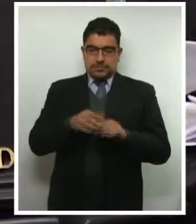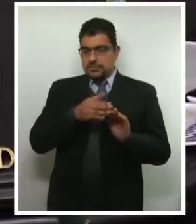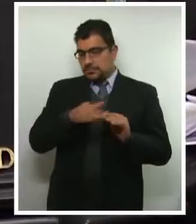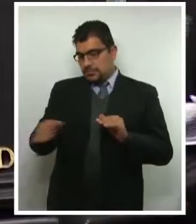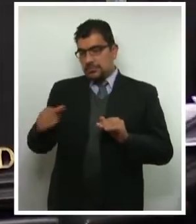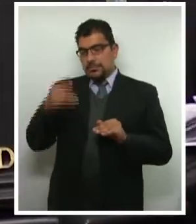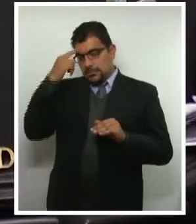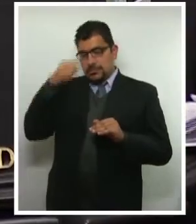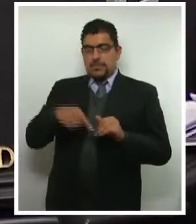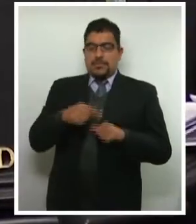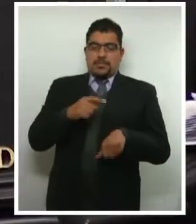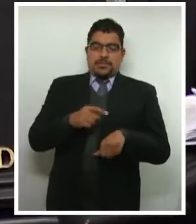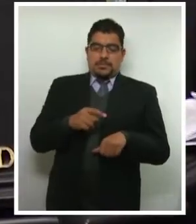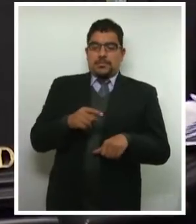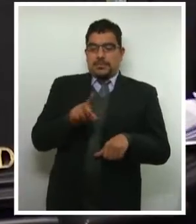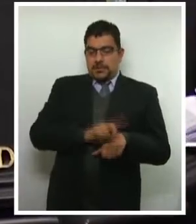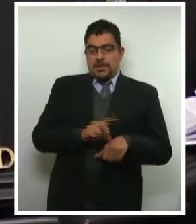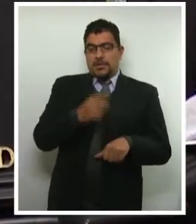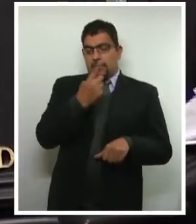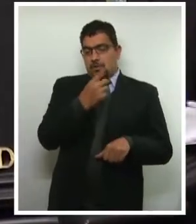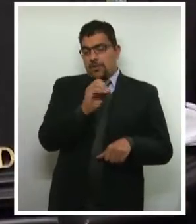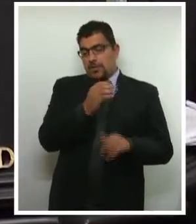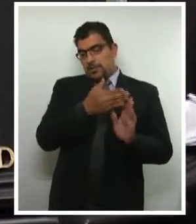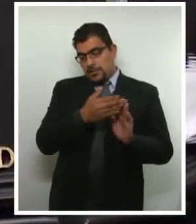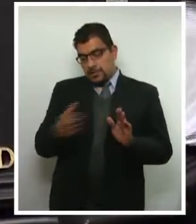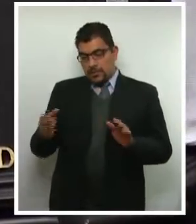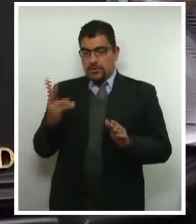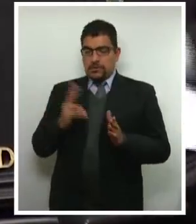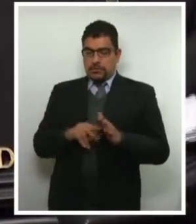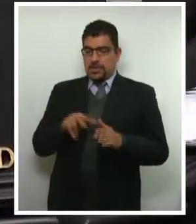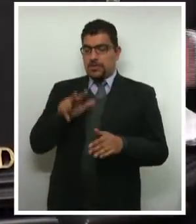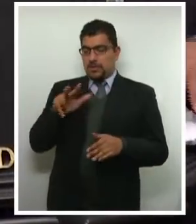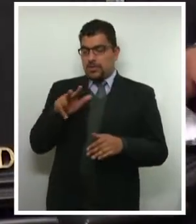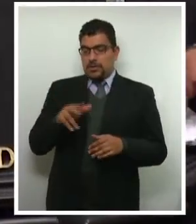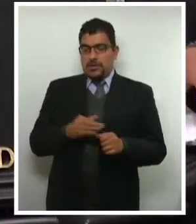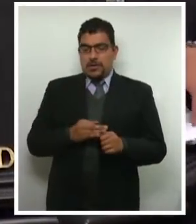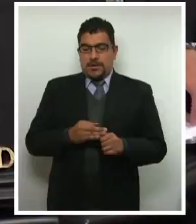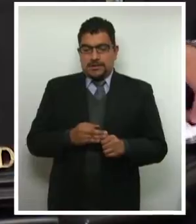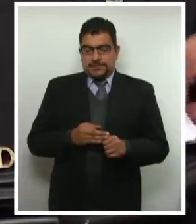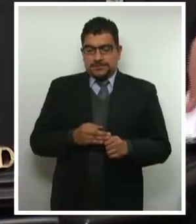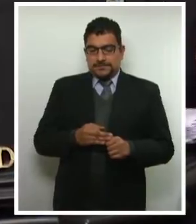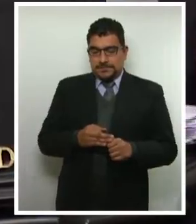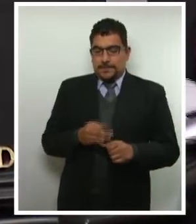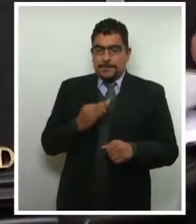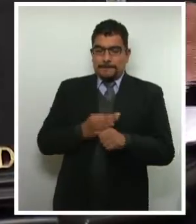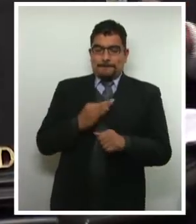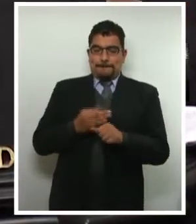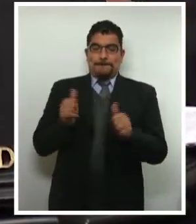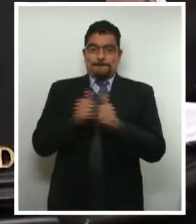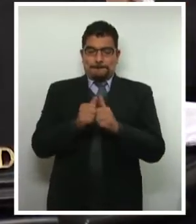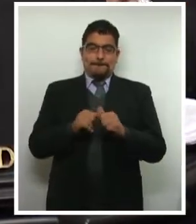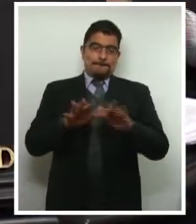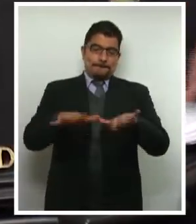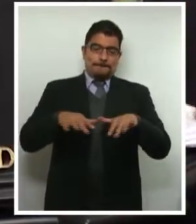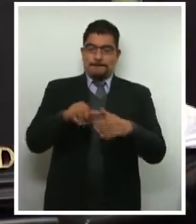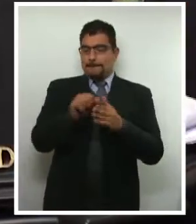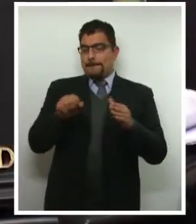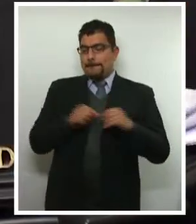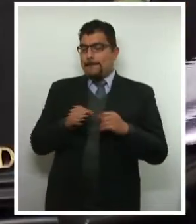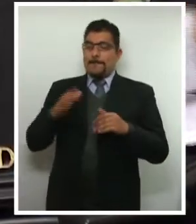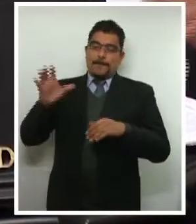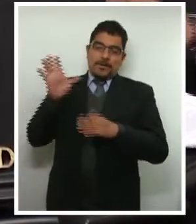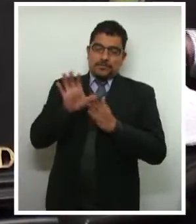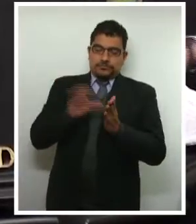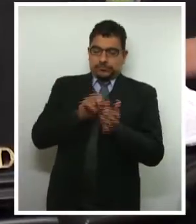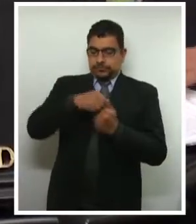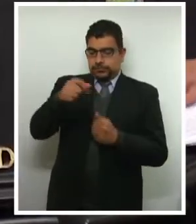vigencia a partir del 1 de octubre de 2018, así como las de la Sala Constitucional,